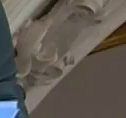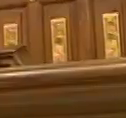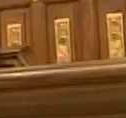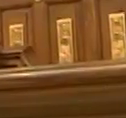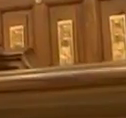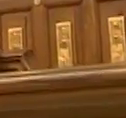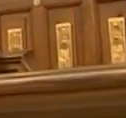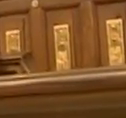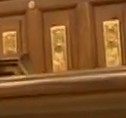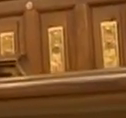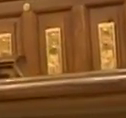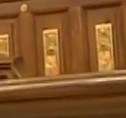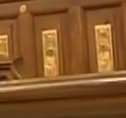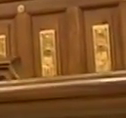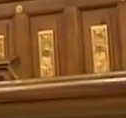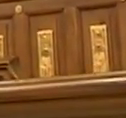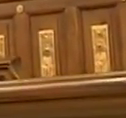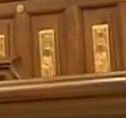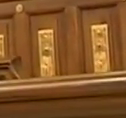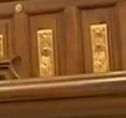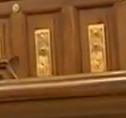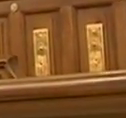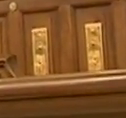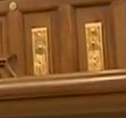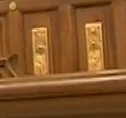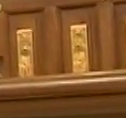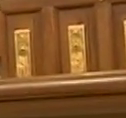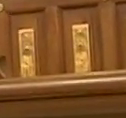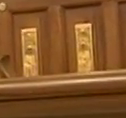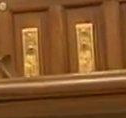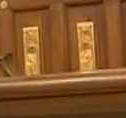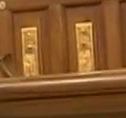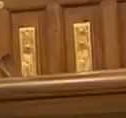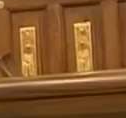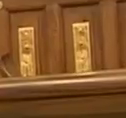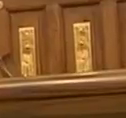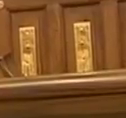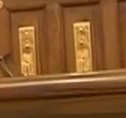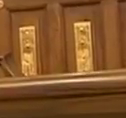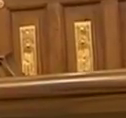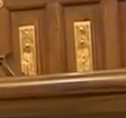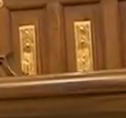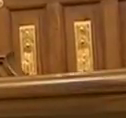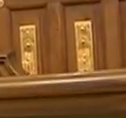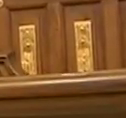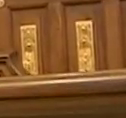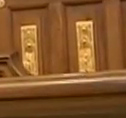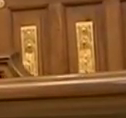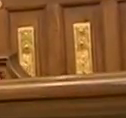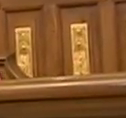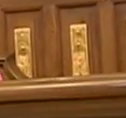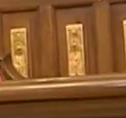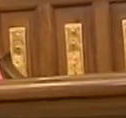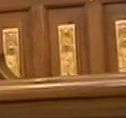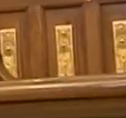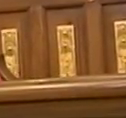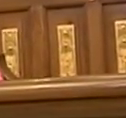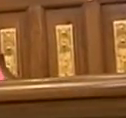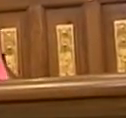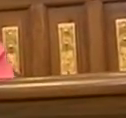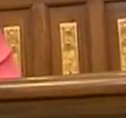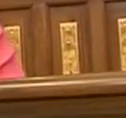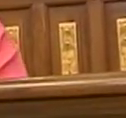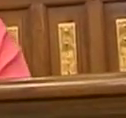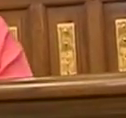de las cuales mencionó 2. La línea preventiva contra la promoción de la guerra, el odio y la intolerancia. La línea para